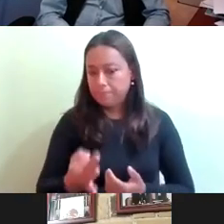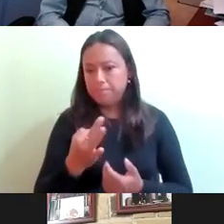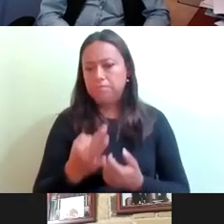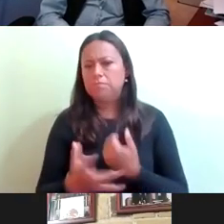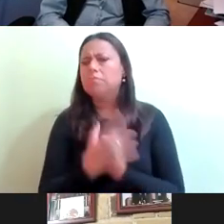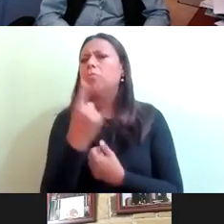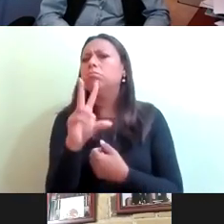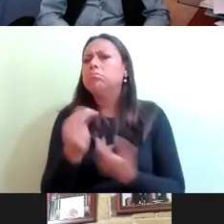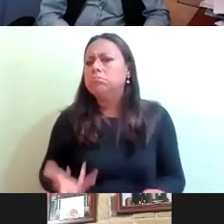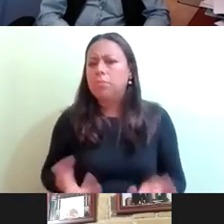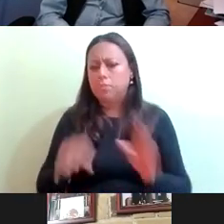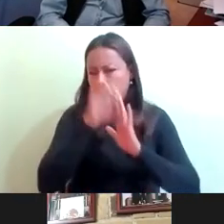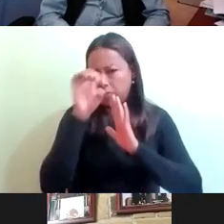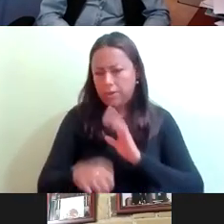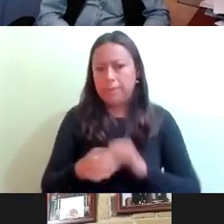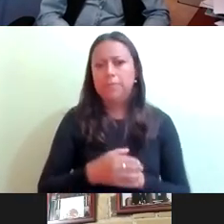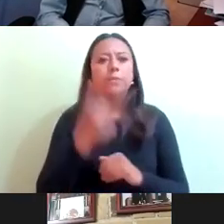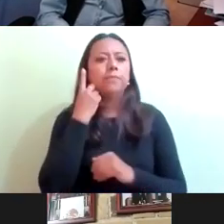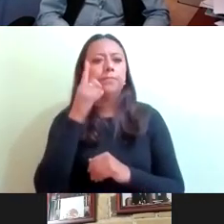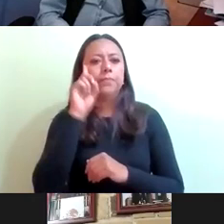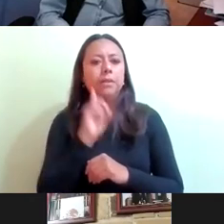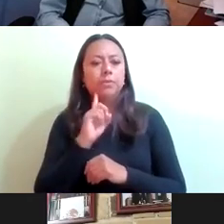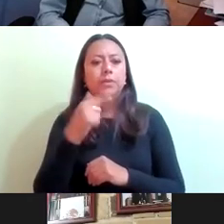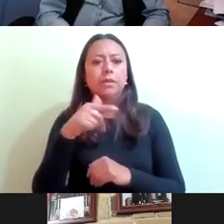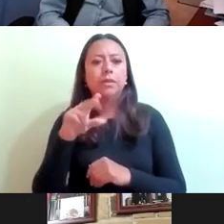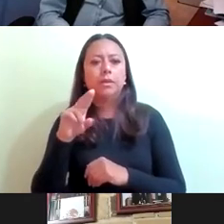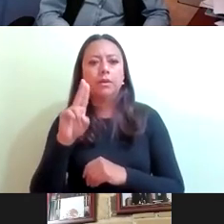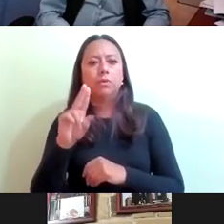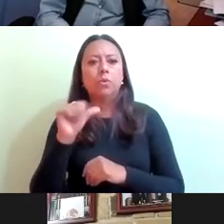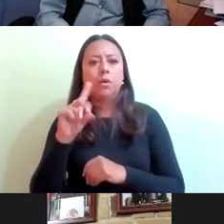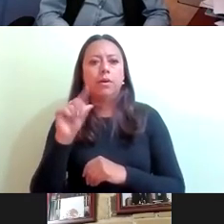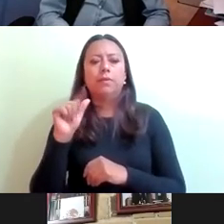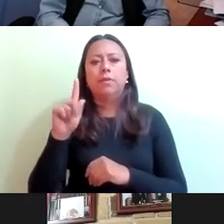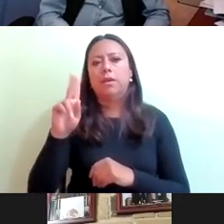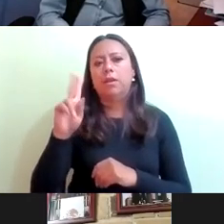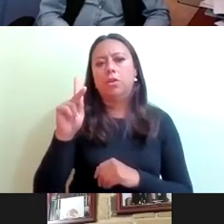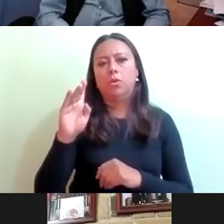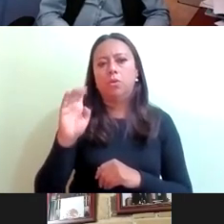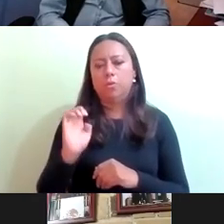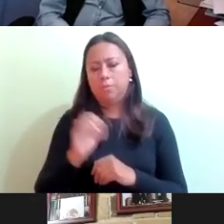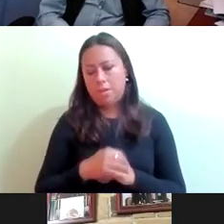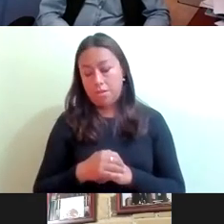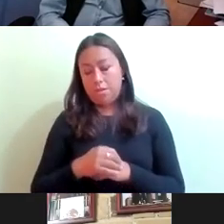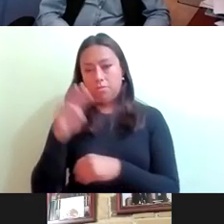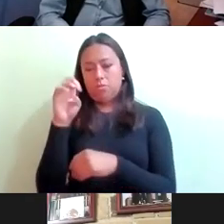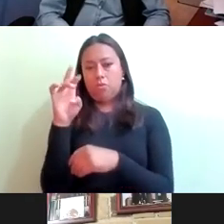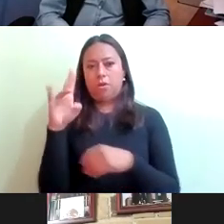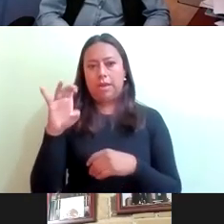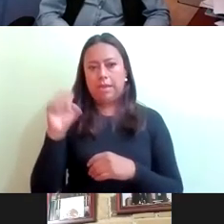ejemplo, la diputada Guadalupe Morales Rubio no va a tener ningún problema en votar a favor del dictamen. Ella es diputada por el distrito 10 de Venustiano